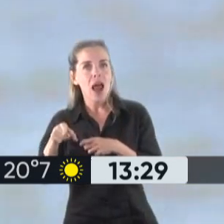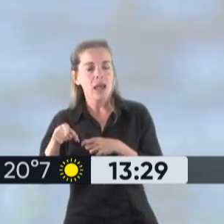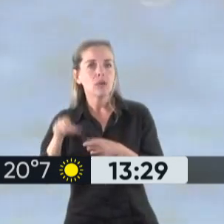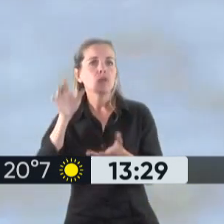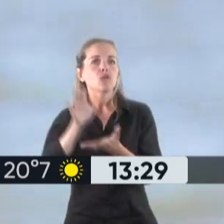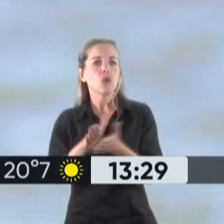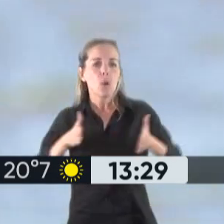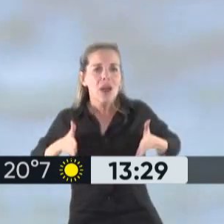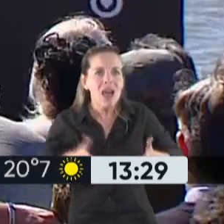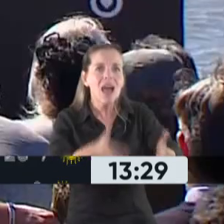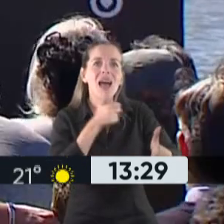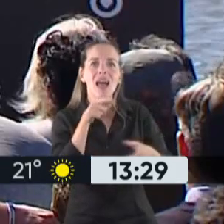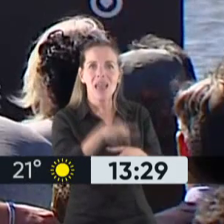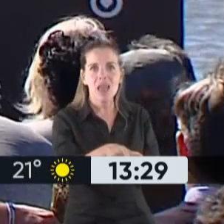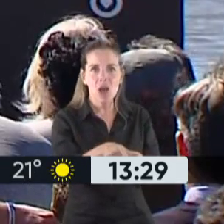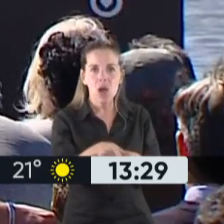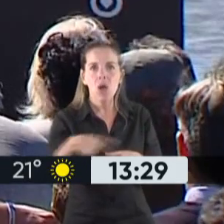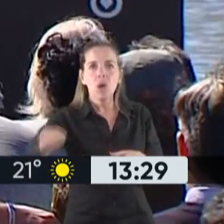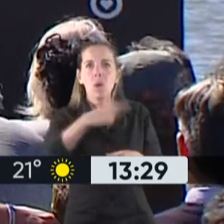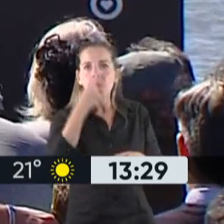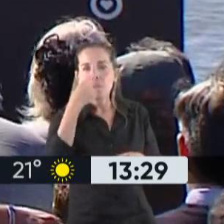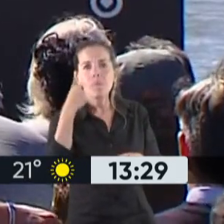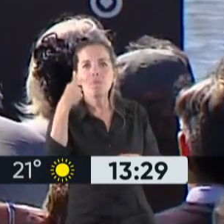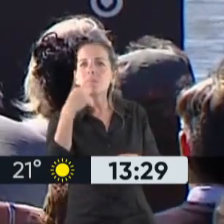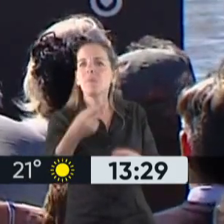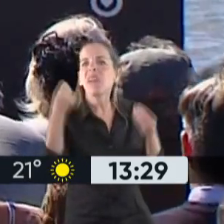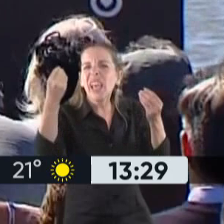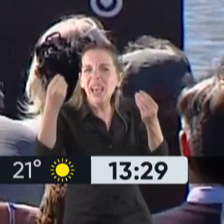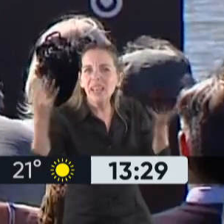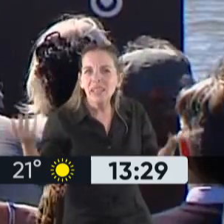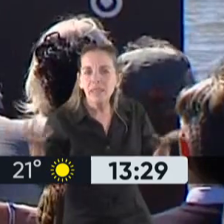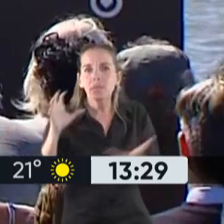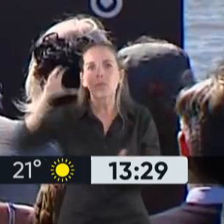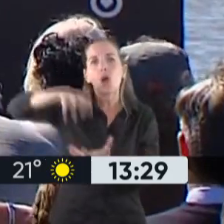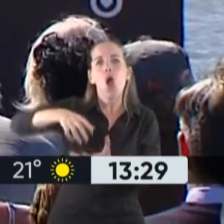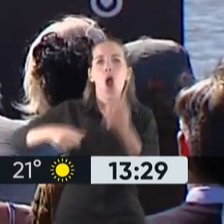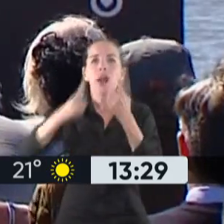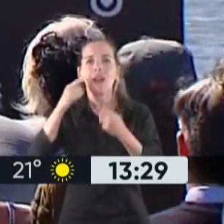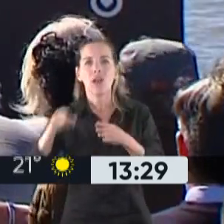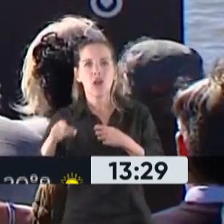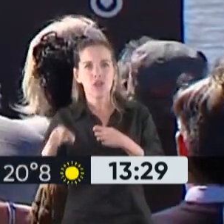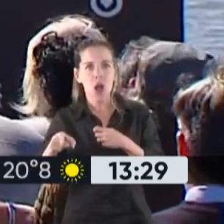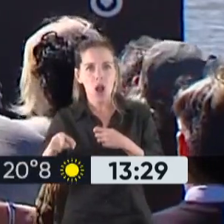hidrovía. Y ustedes dirán, ¿qué es eso? Bueno, eso es